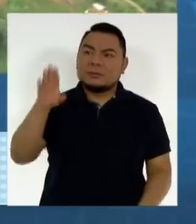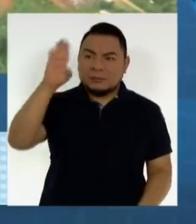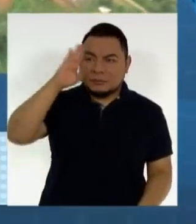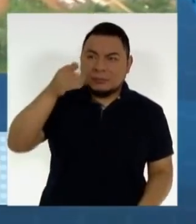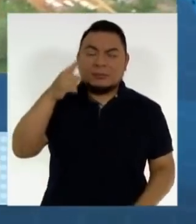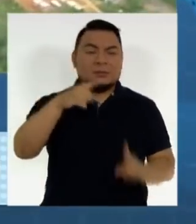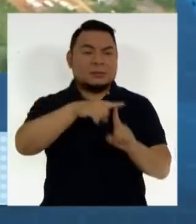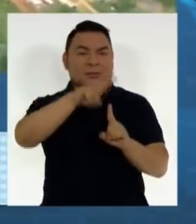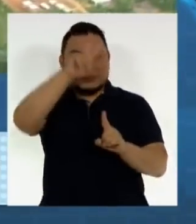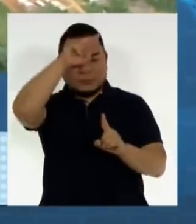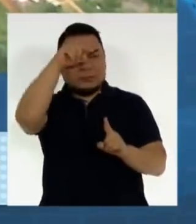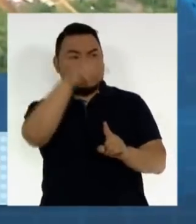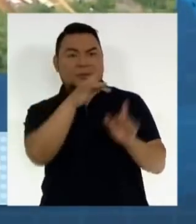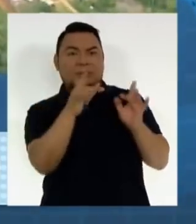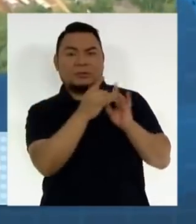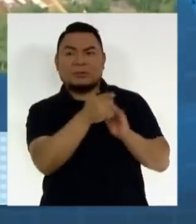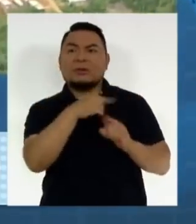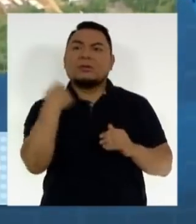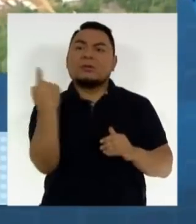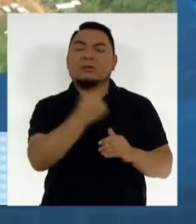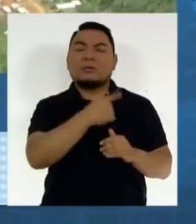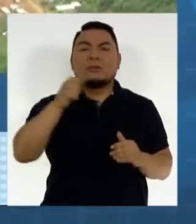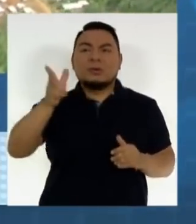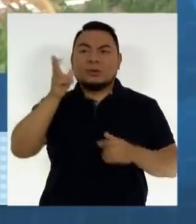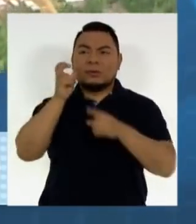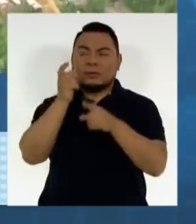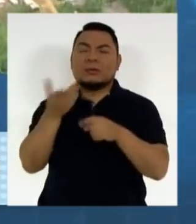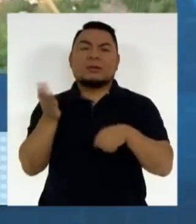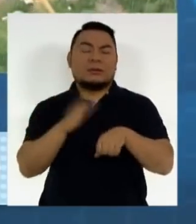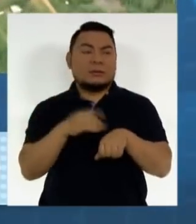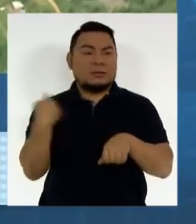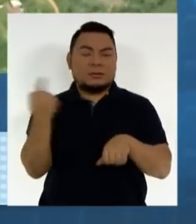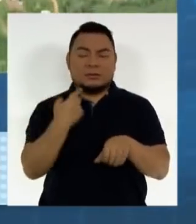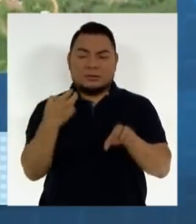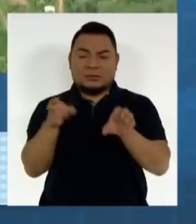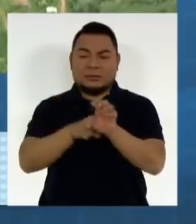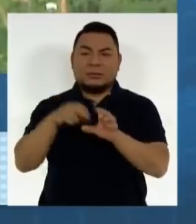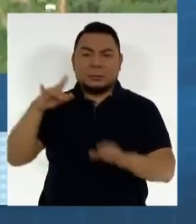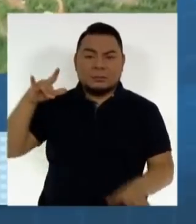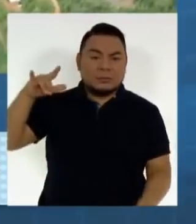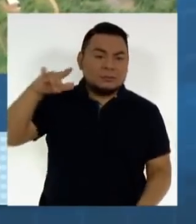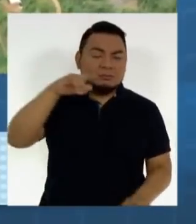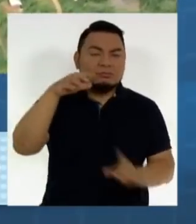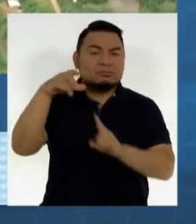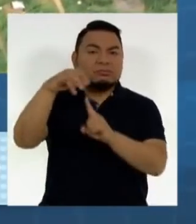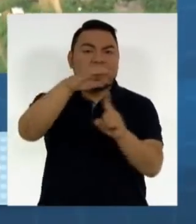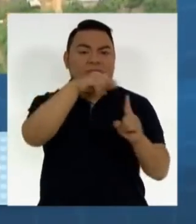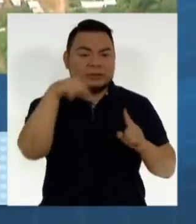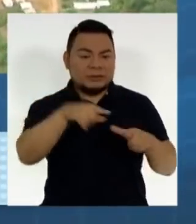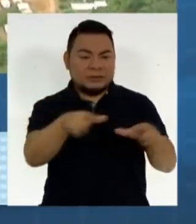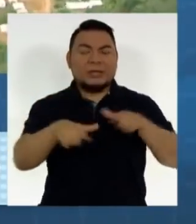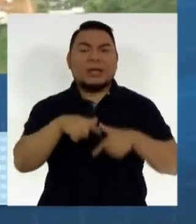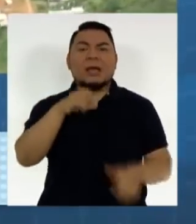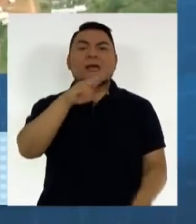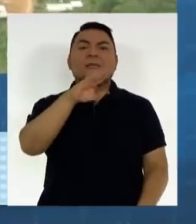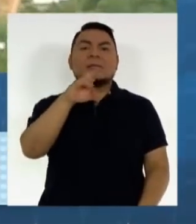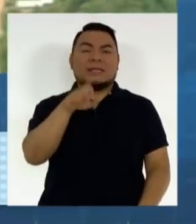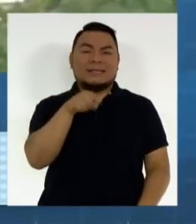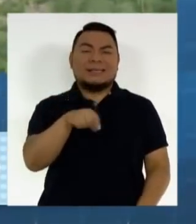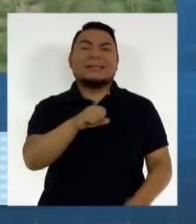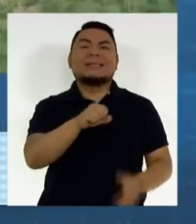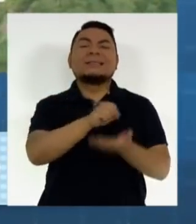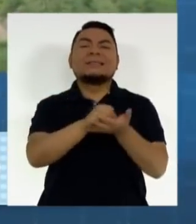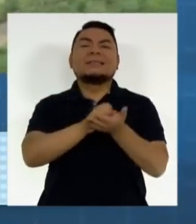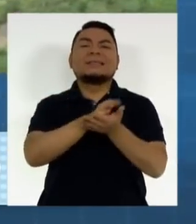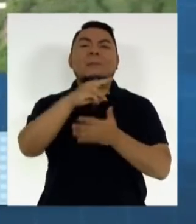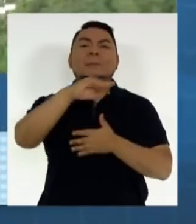en vivo para TV Perú, todo el país lo está escuchando. Bueno, hemos estado sobrevolando una zona importante del BRAEM, que es San Miguel, que ha sido básicamente